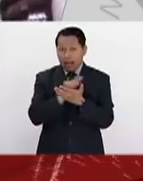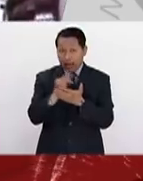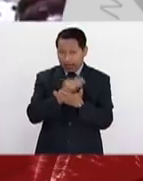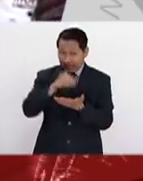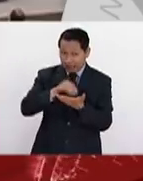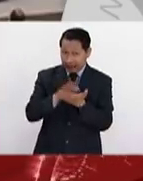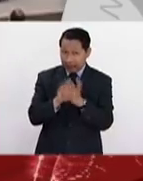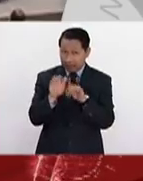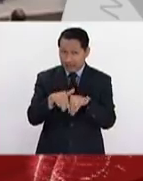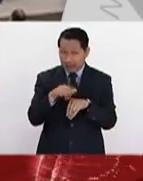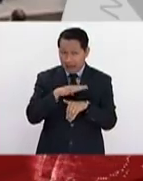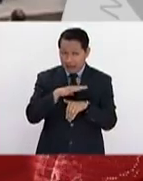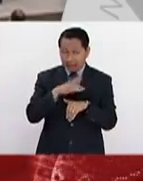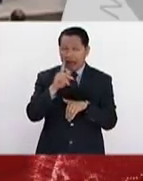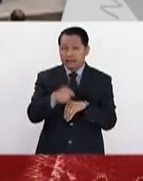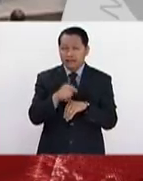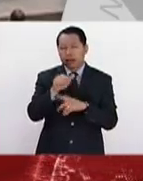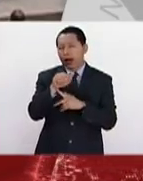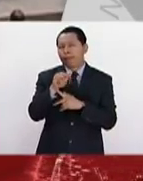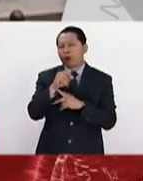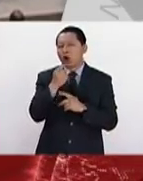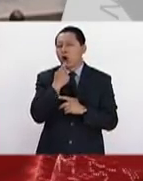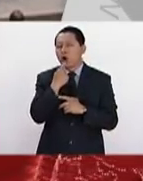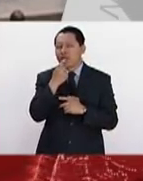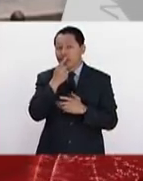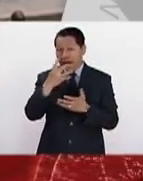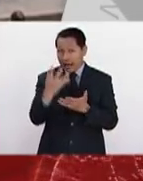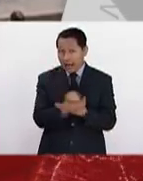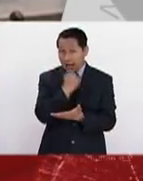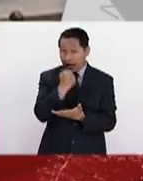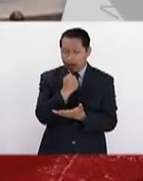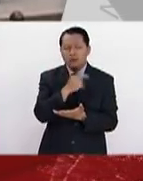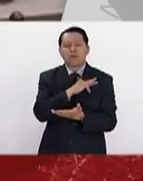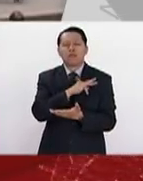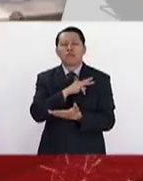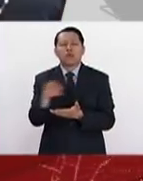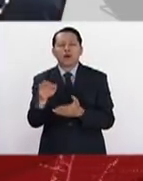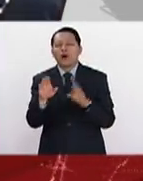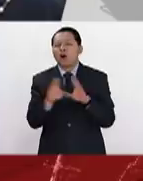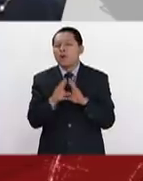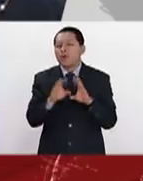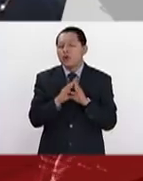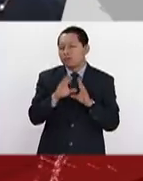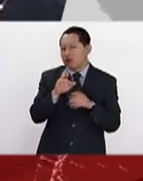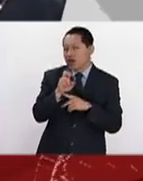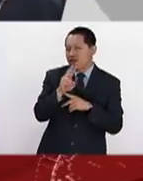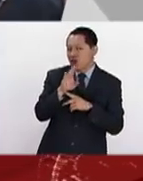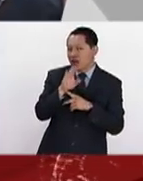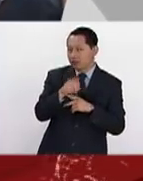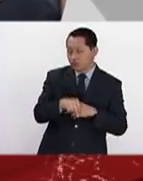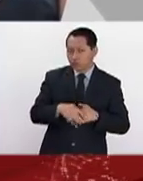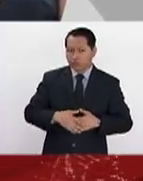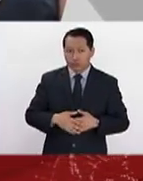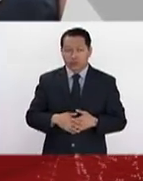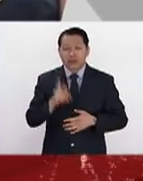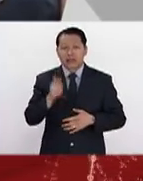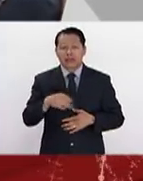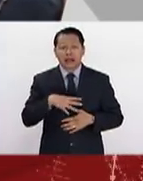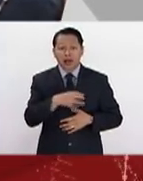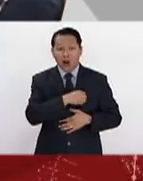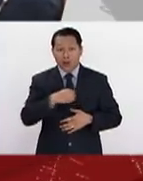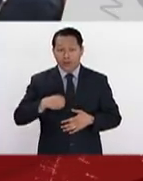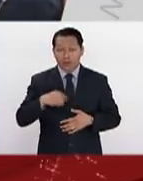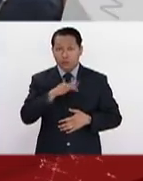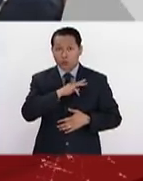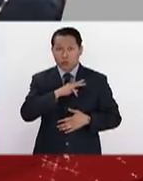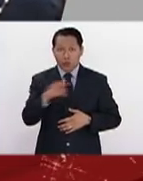López Obrador dice que de ganar las elecciones se someterá a revocación de mandato. Ofrezco el compromiso de